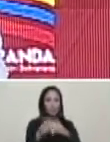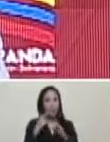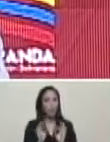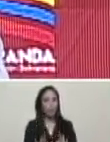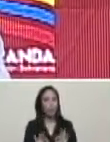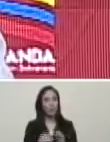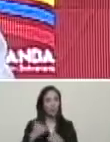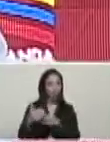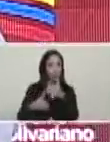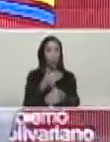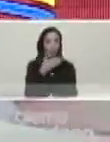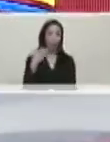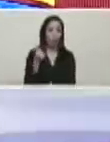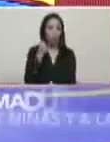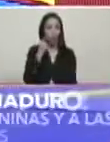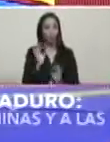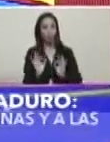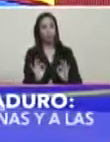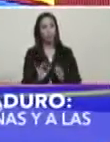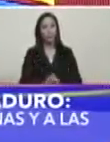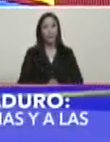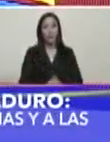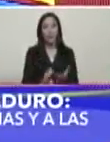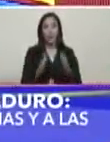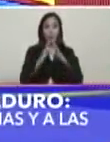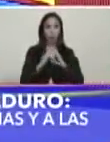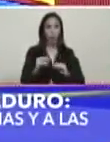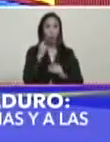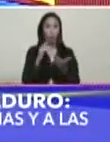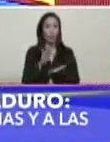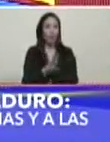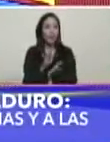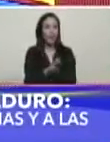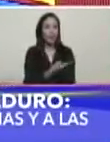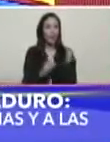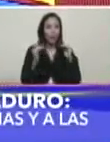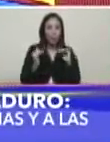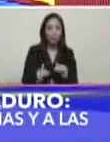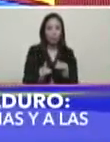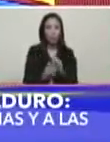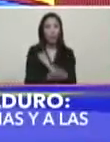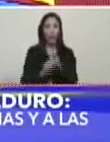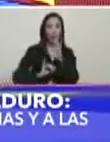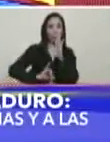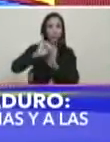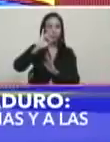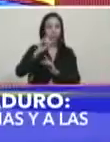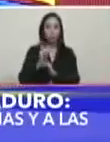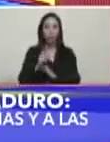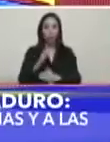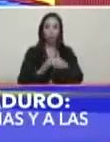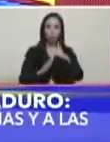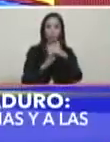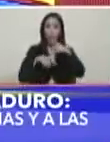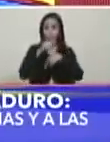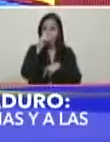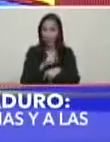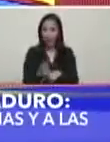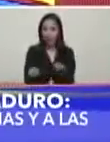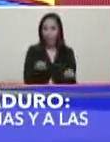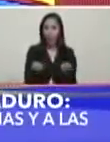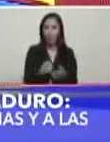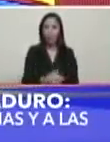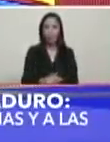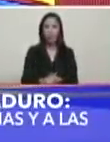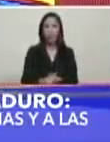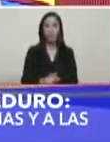puntualizando, mejorando todo lo que pueda estabilizar y mejorar la hiperinflación y dominarla. Este año tenemos que dominar,